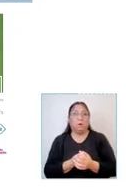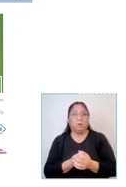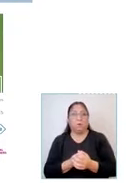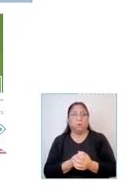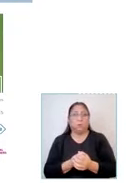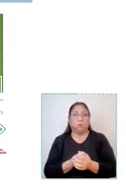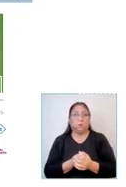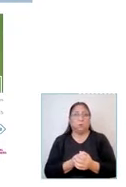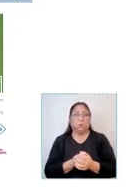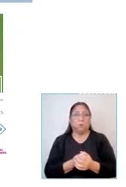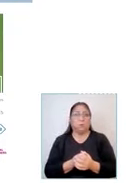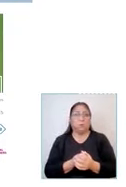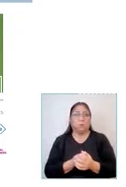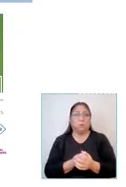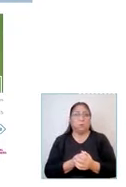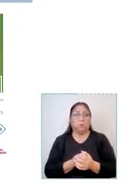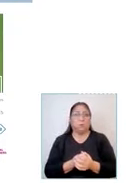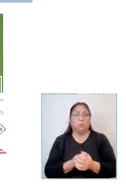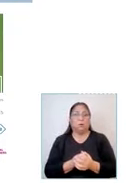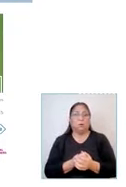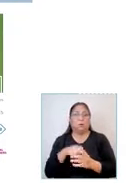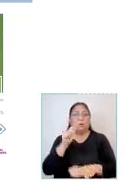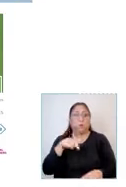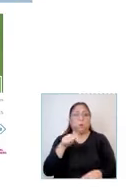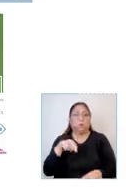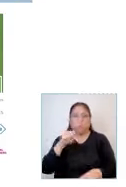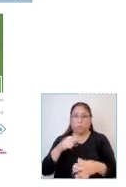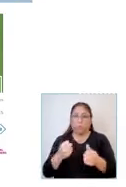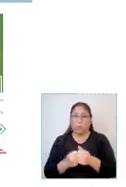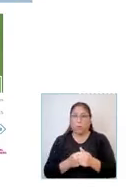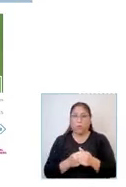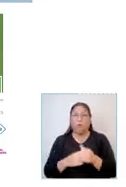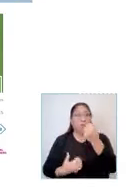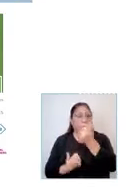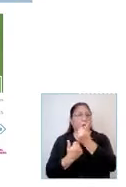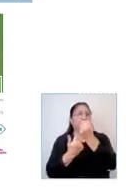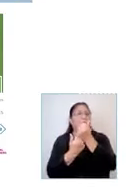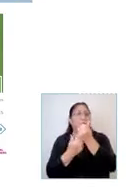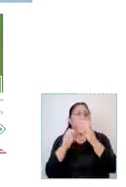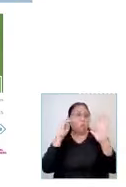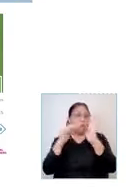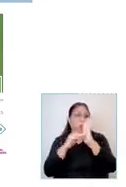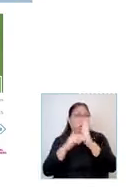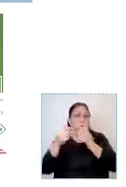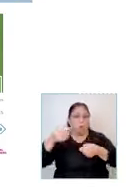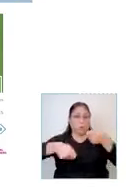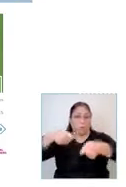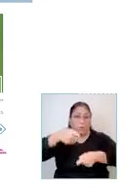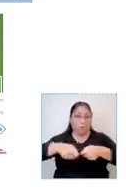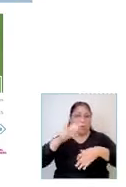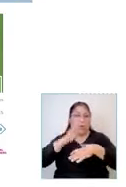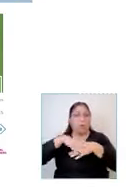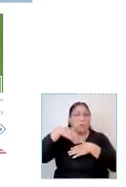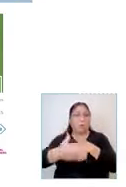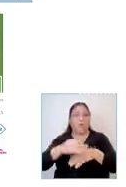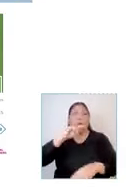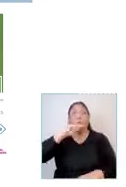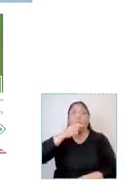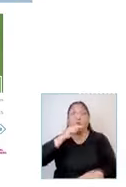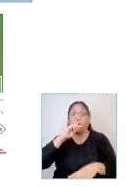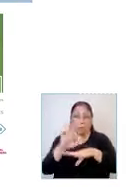Primero vimos que Sequoia innovó el modelo de inversiones Luego estamos viendo a las mujeres fundadoras